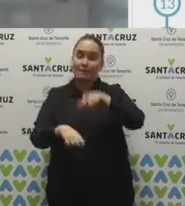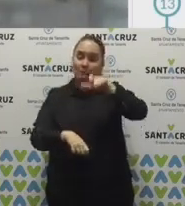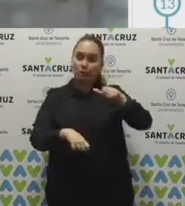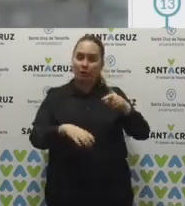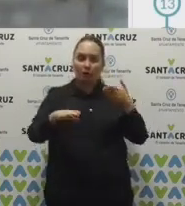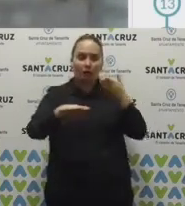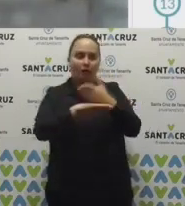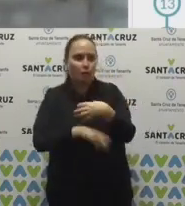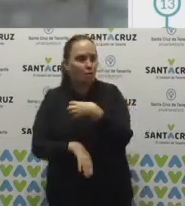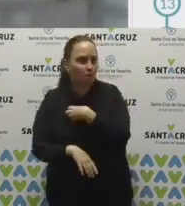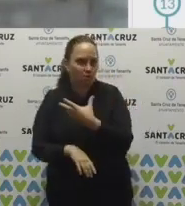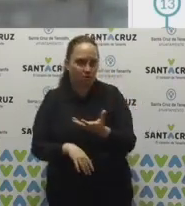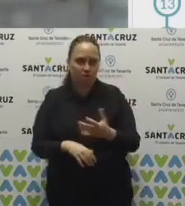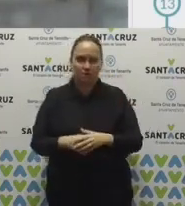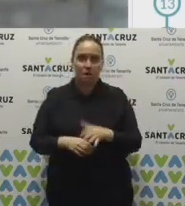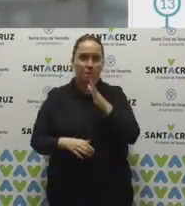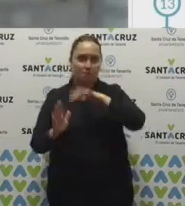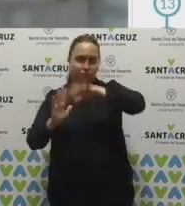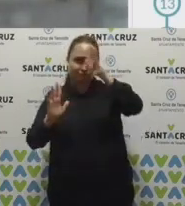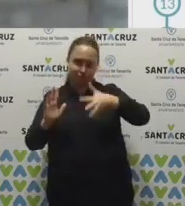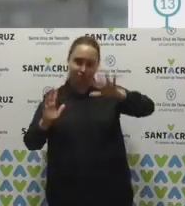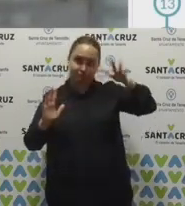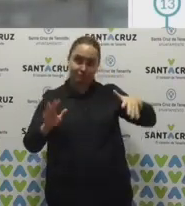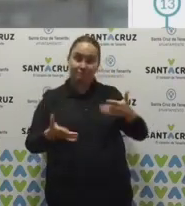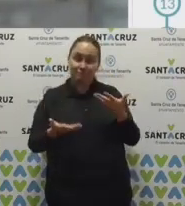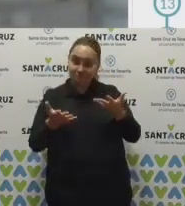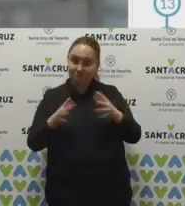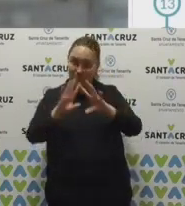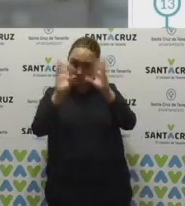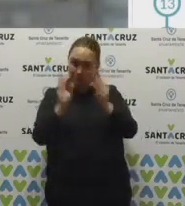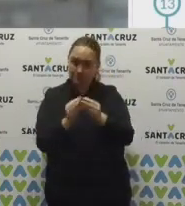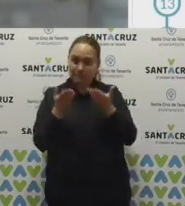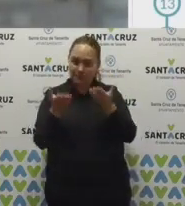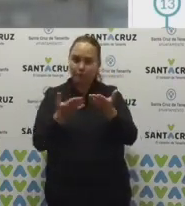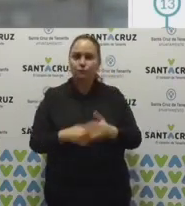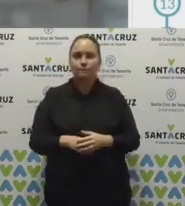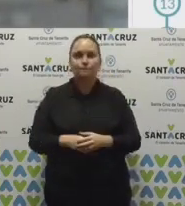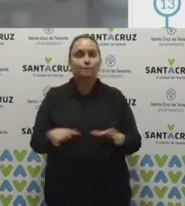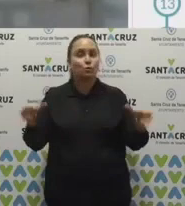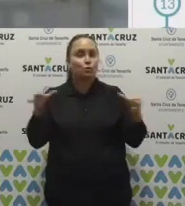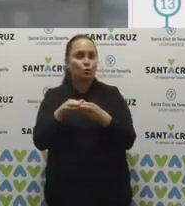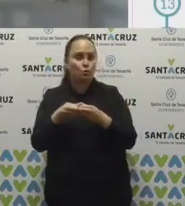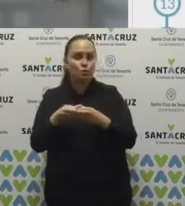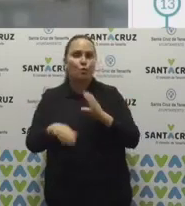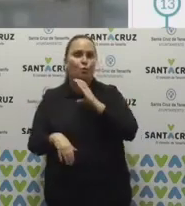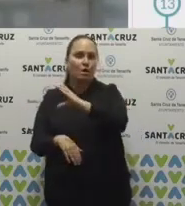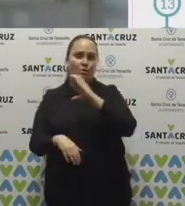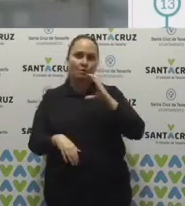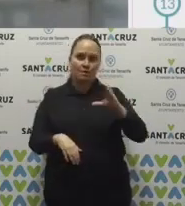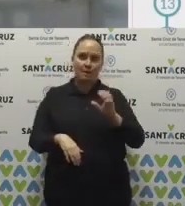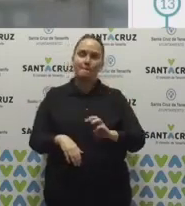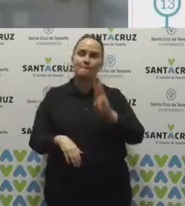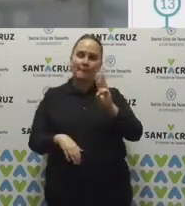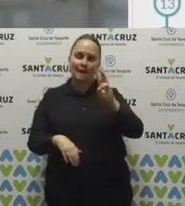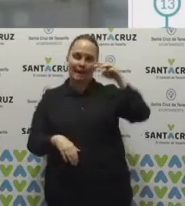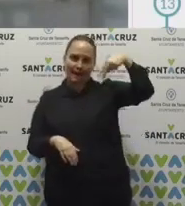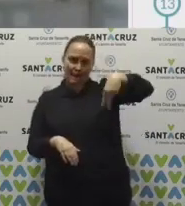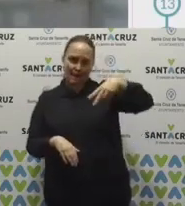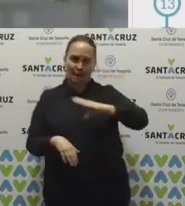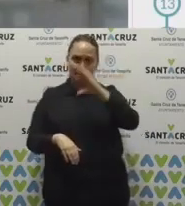por todo lo expuesto la propuesta del grupo municipal de coalición canaria partido nacionalista canario